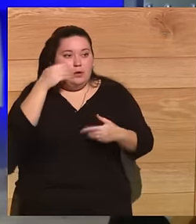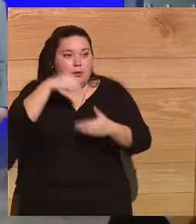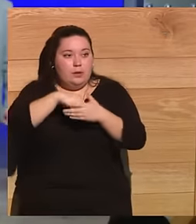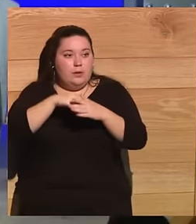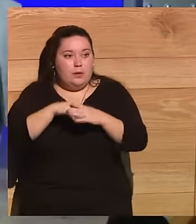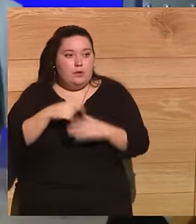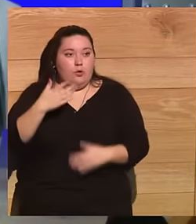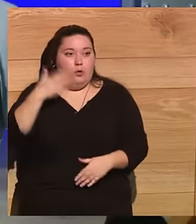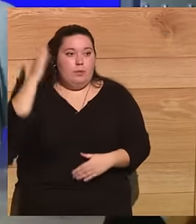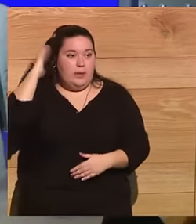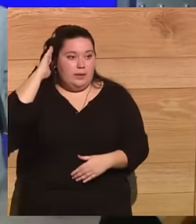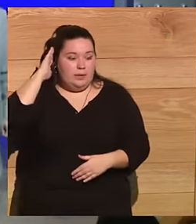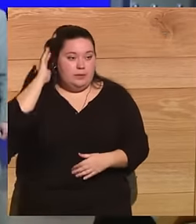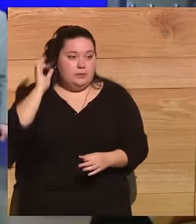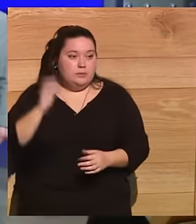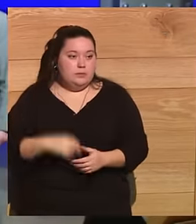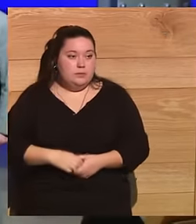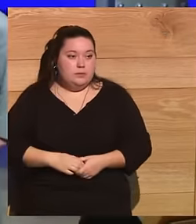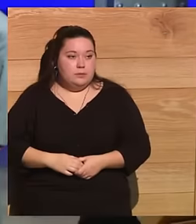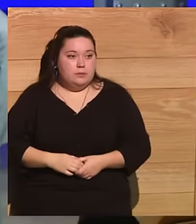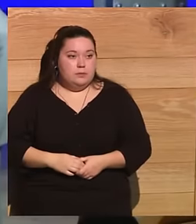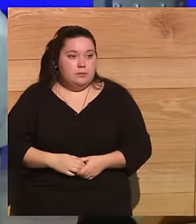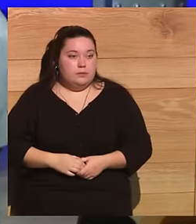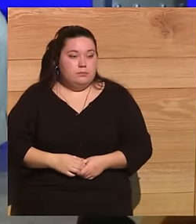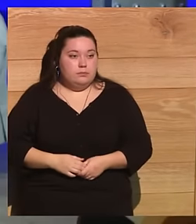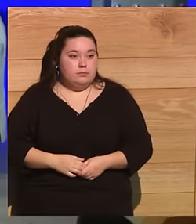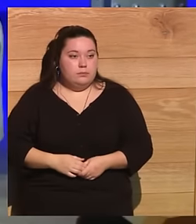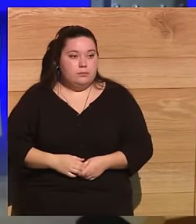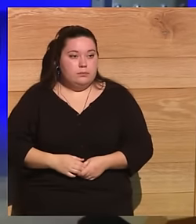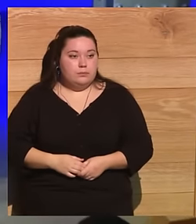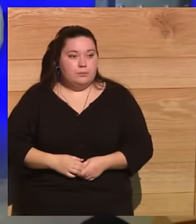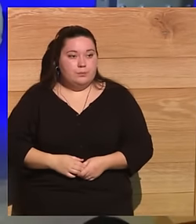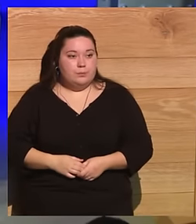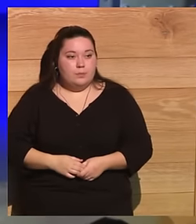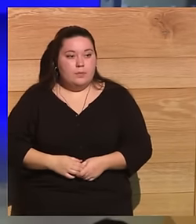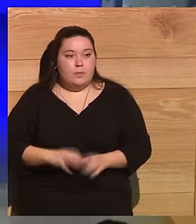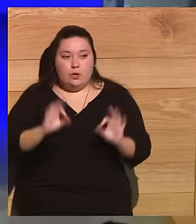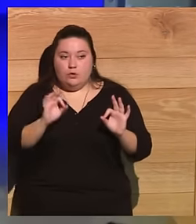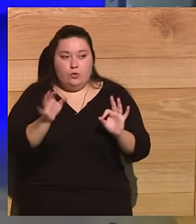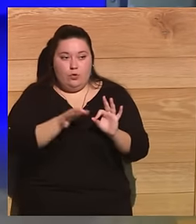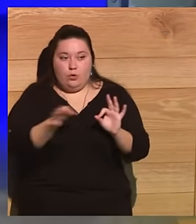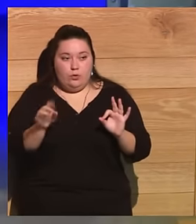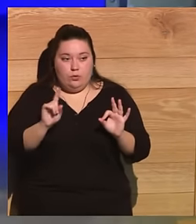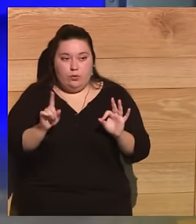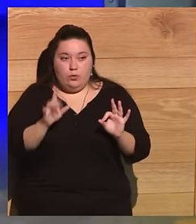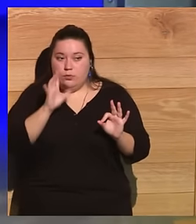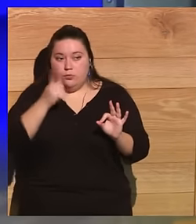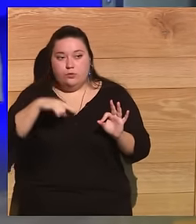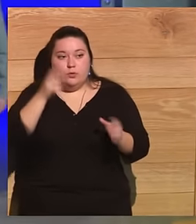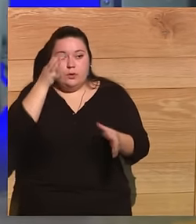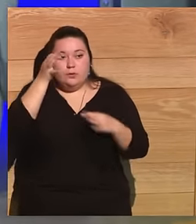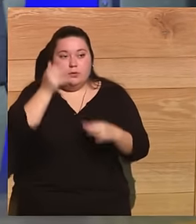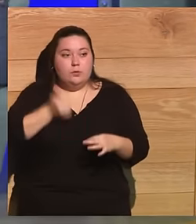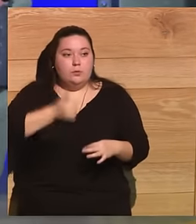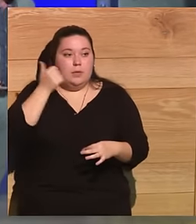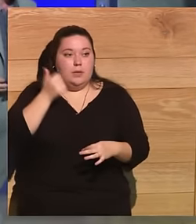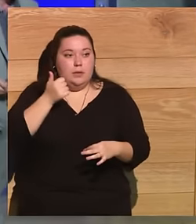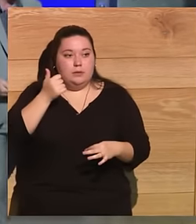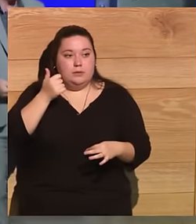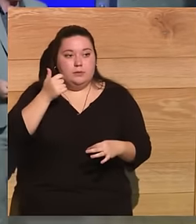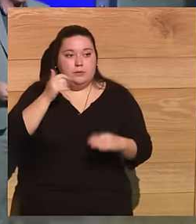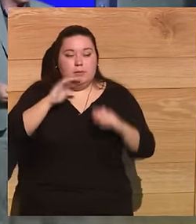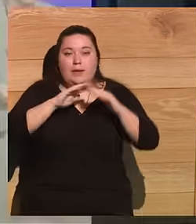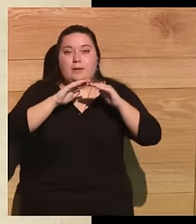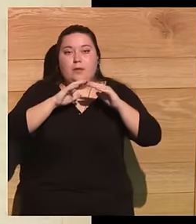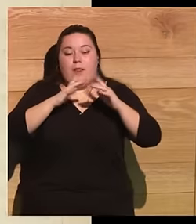parte de atrás. Luego la memoria en la parte de atrás. Esto, por supuesto, no es correcto. Necesitamos más datos para descubrir lo que pasaba en la corteza